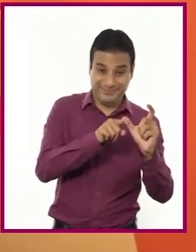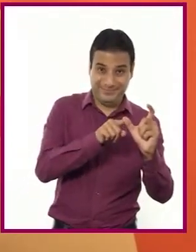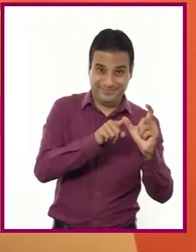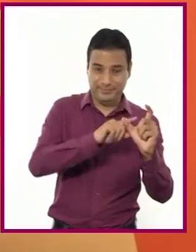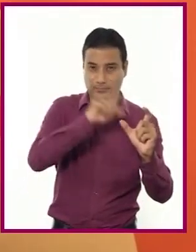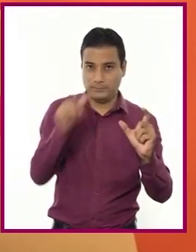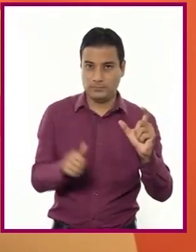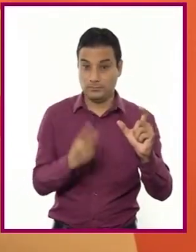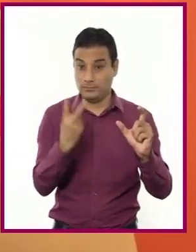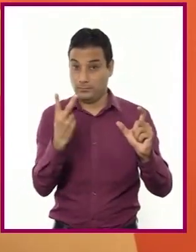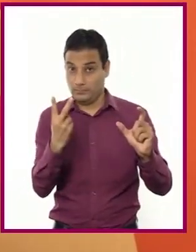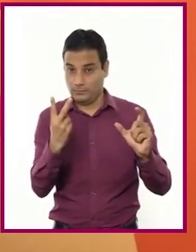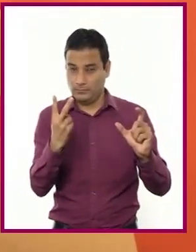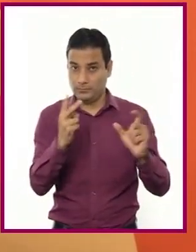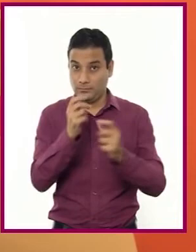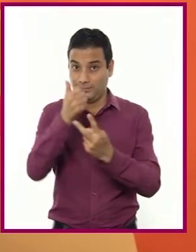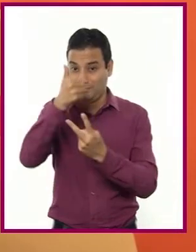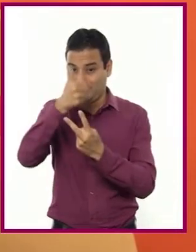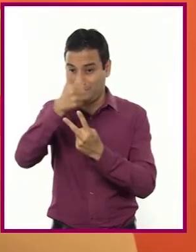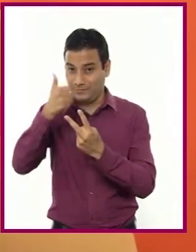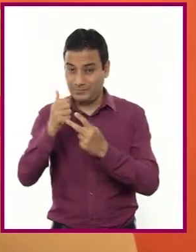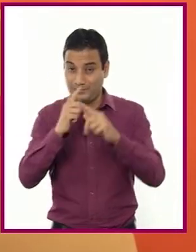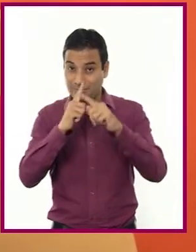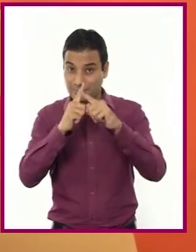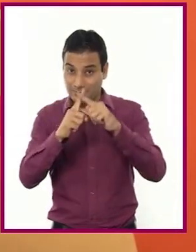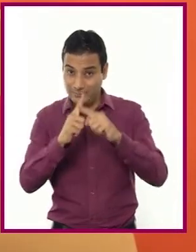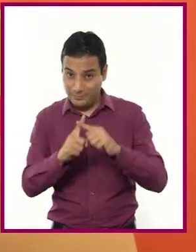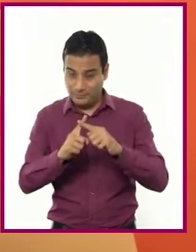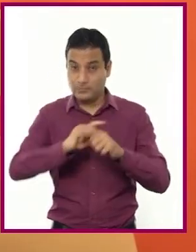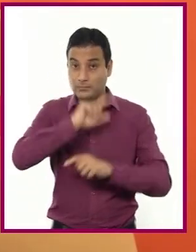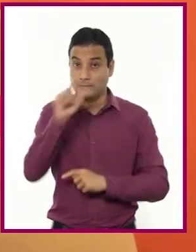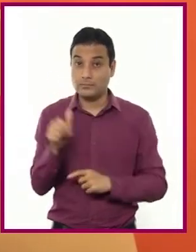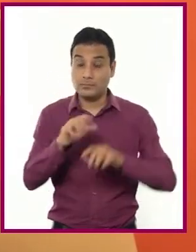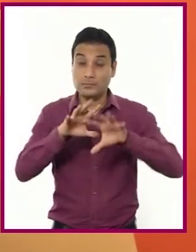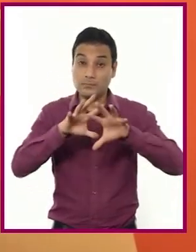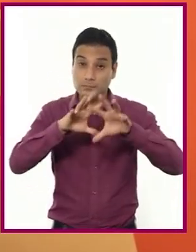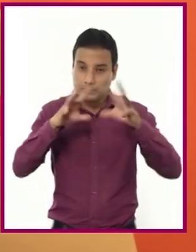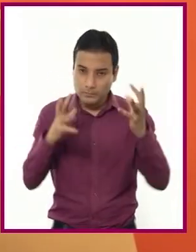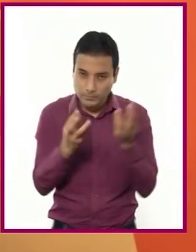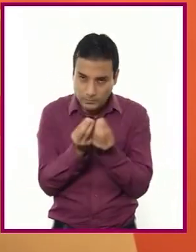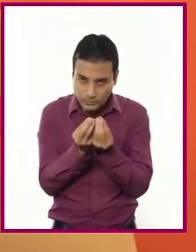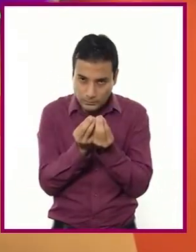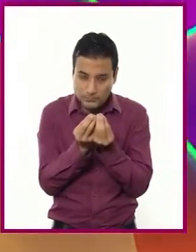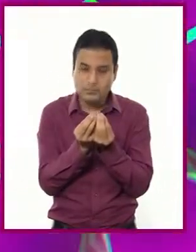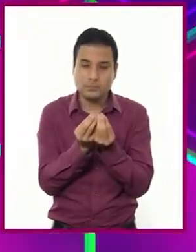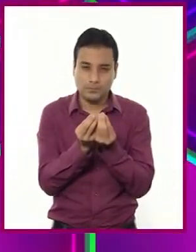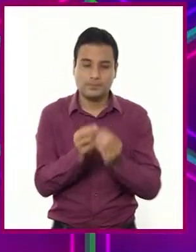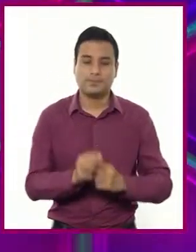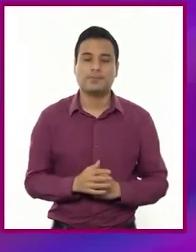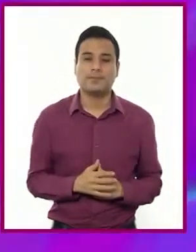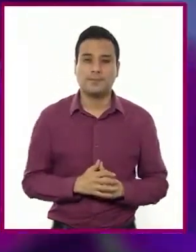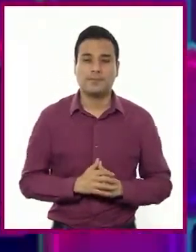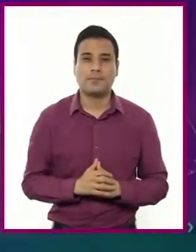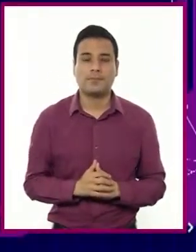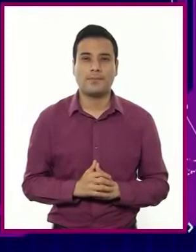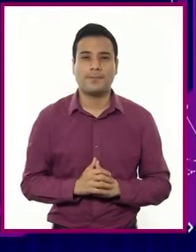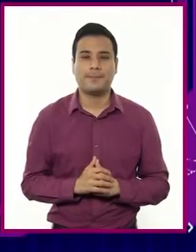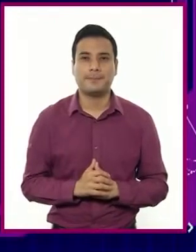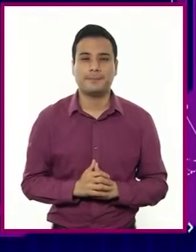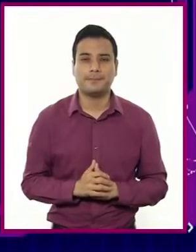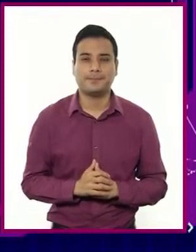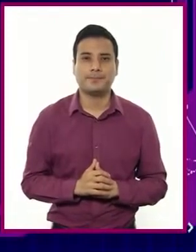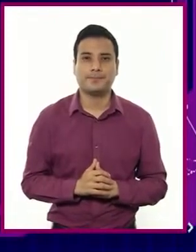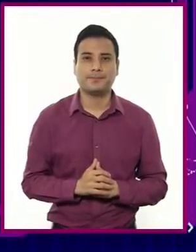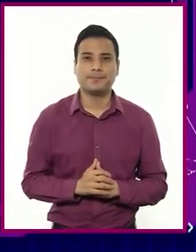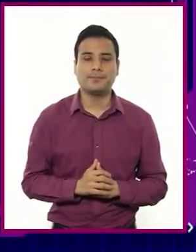sumandos y después se suman los productos obtenidos si son términos semejantes.